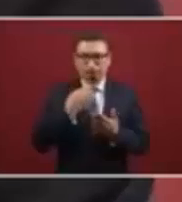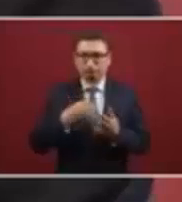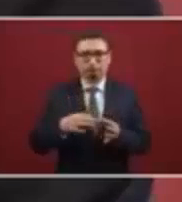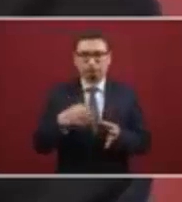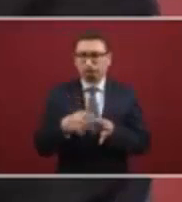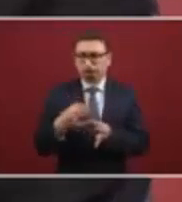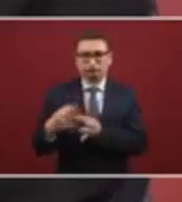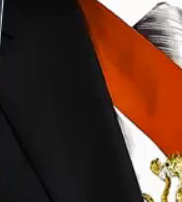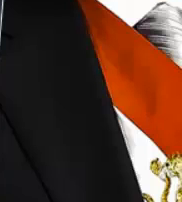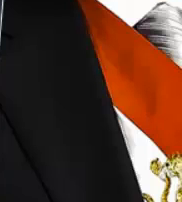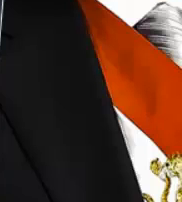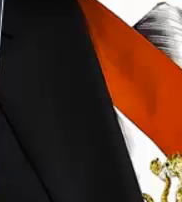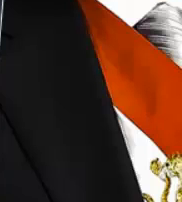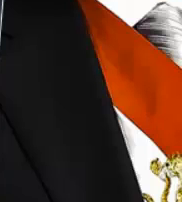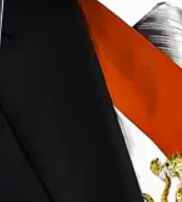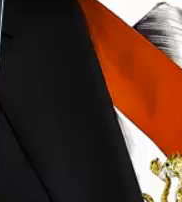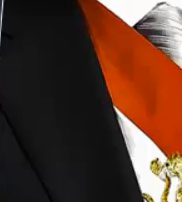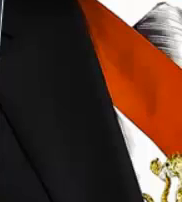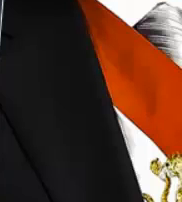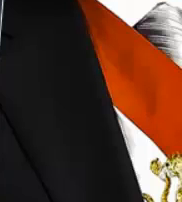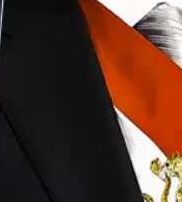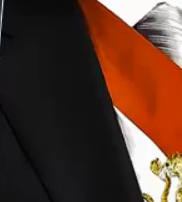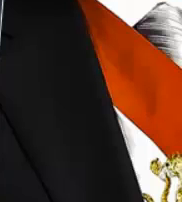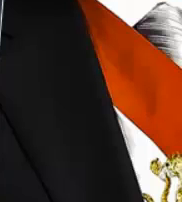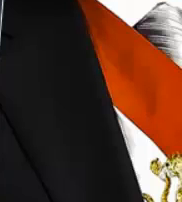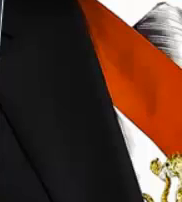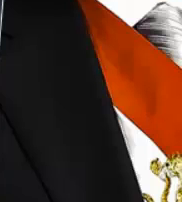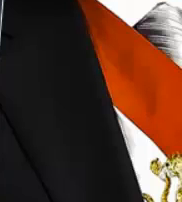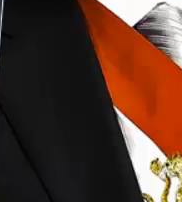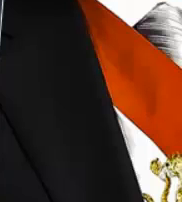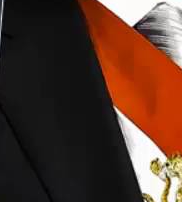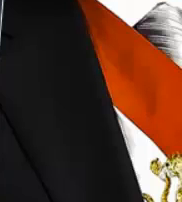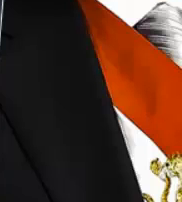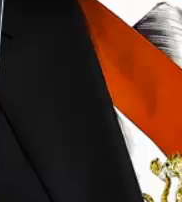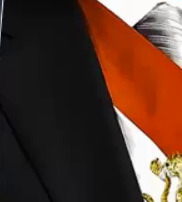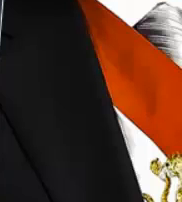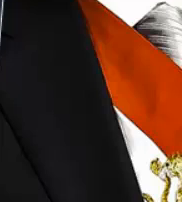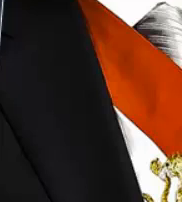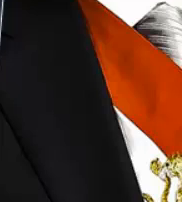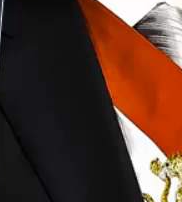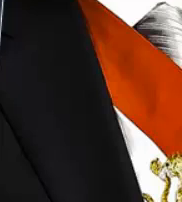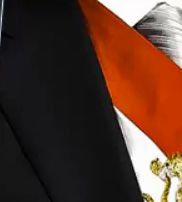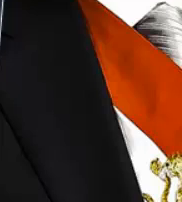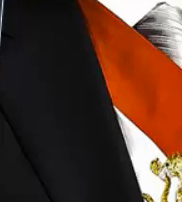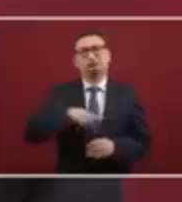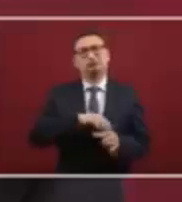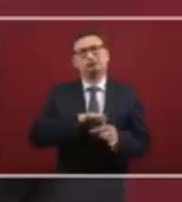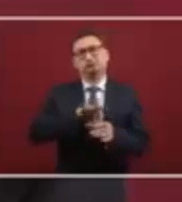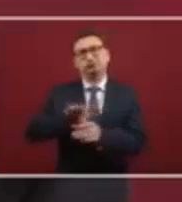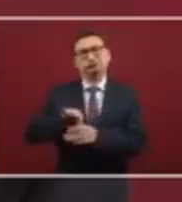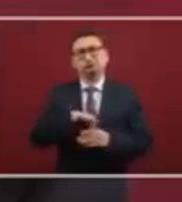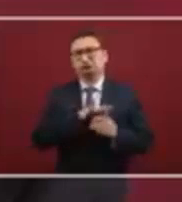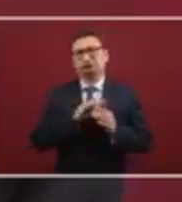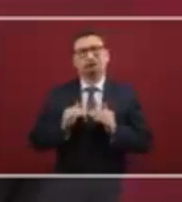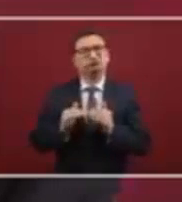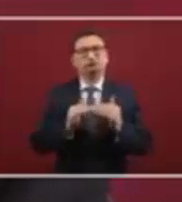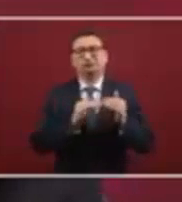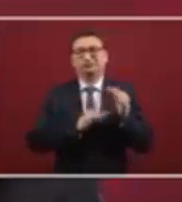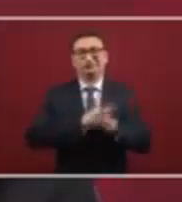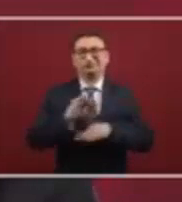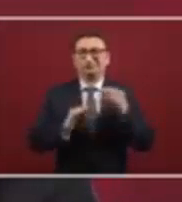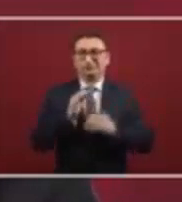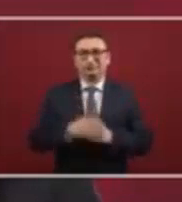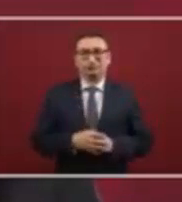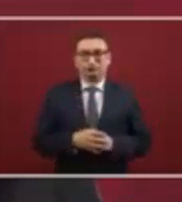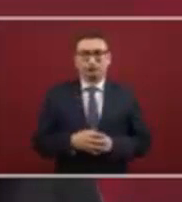el resultado de exgobiernos que solo se preocupaban por su propia salud, dejando al pueblo vaya, con puro